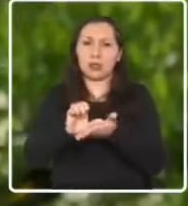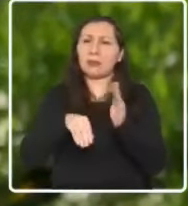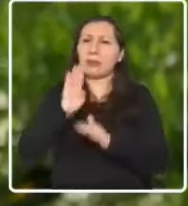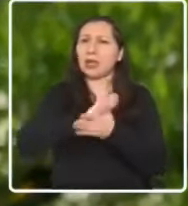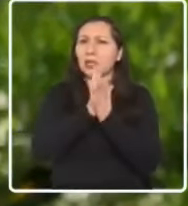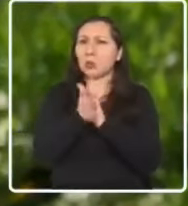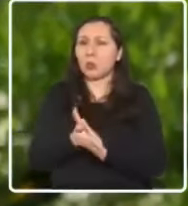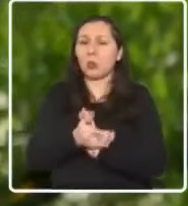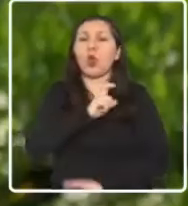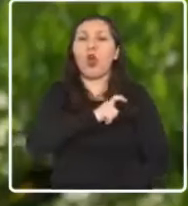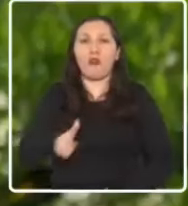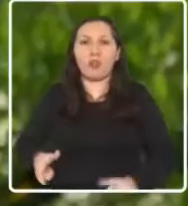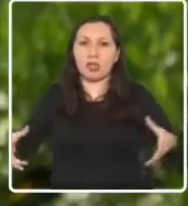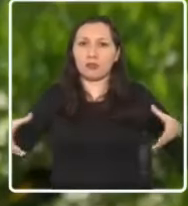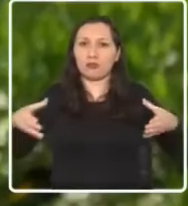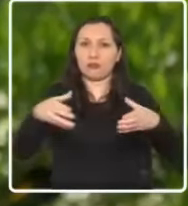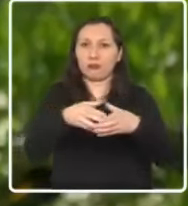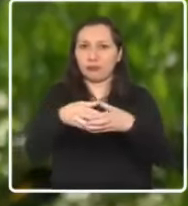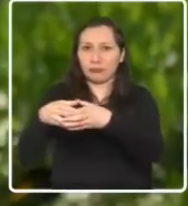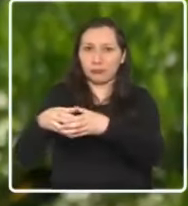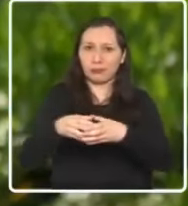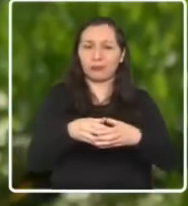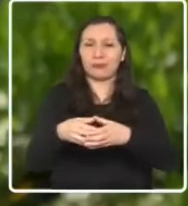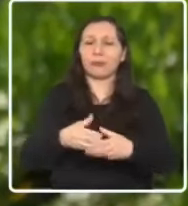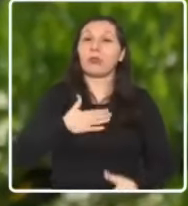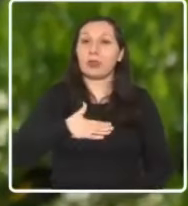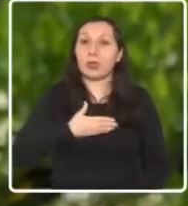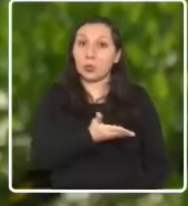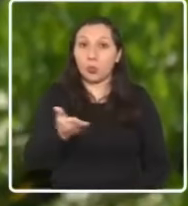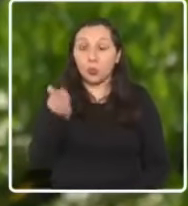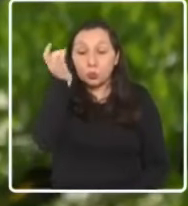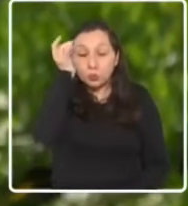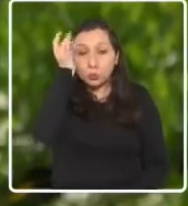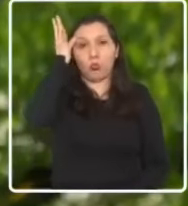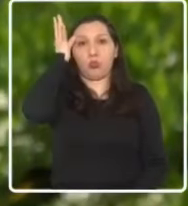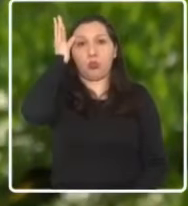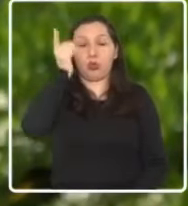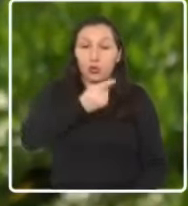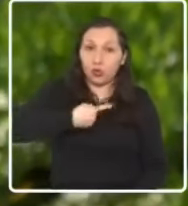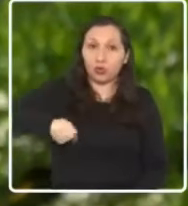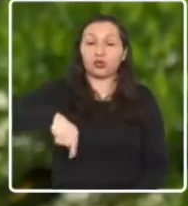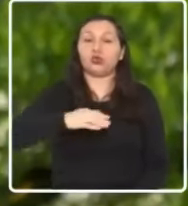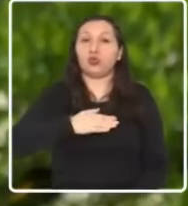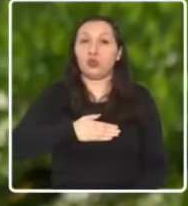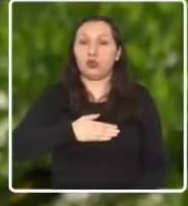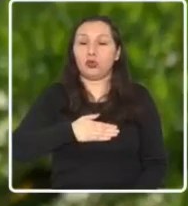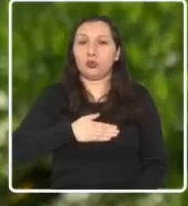sobre todo como un gobierno colectivo, quiero que sepan que nosotros